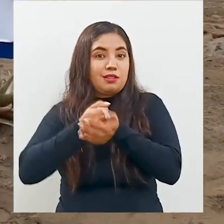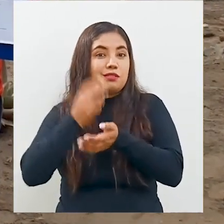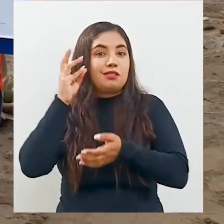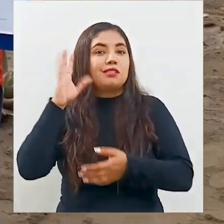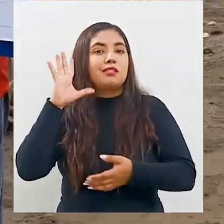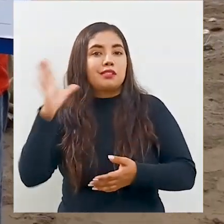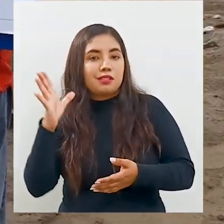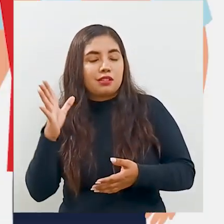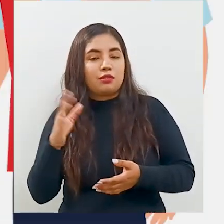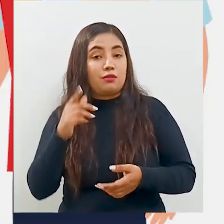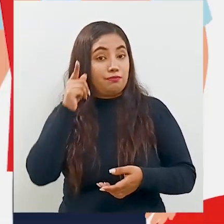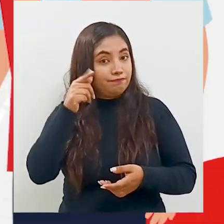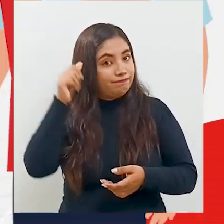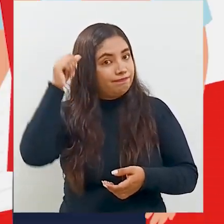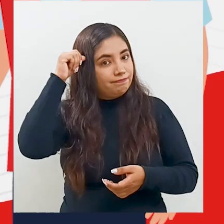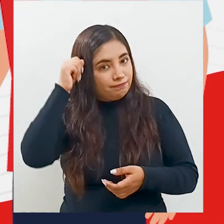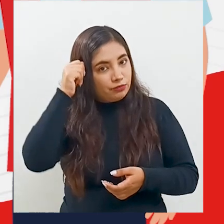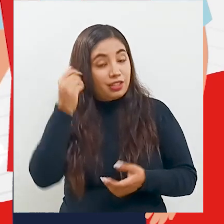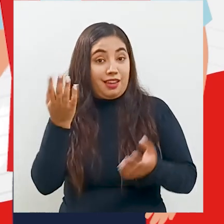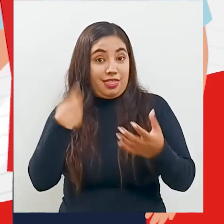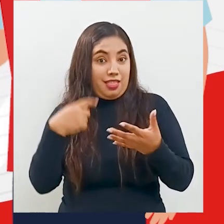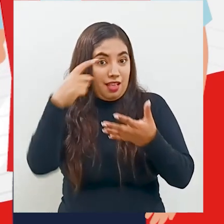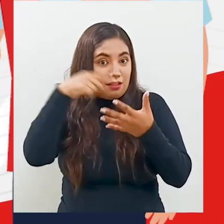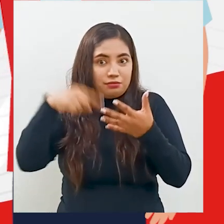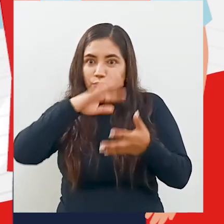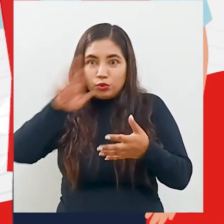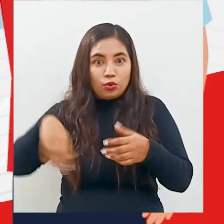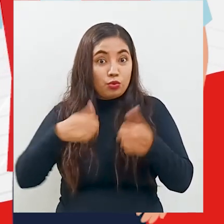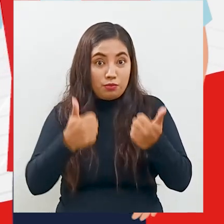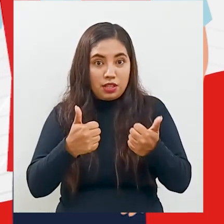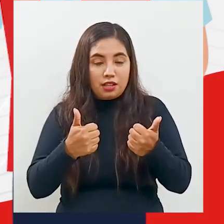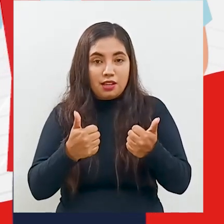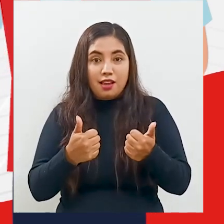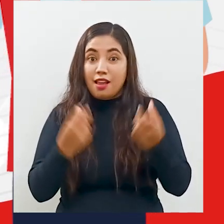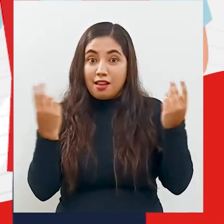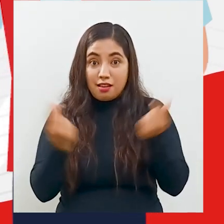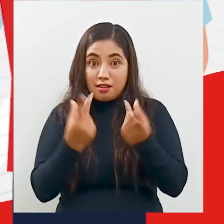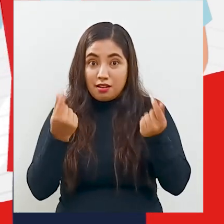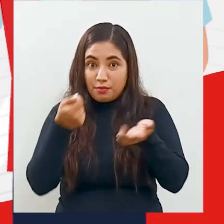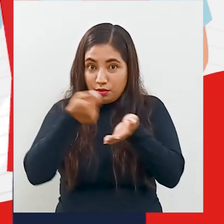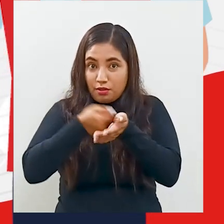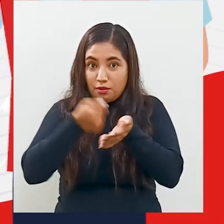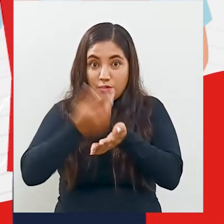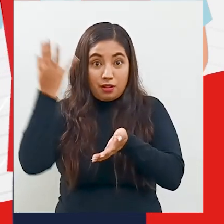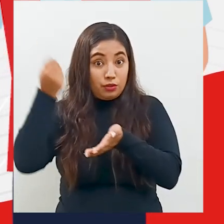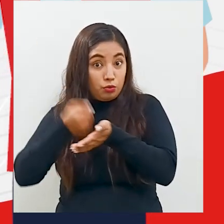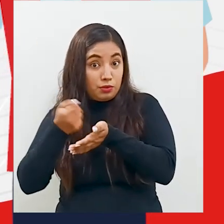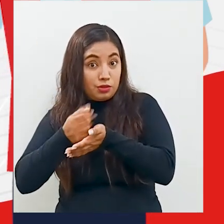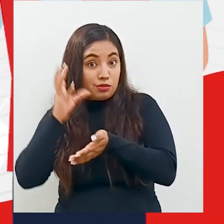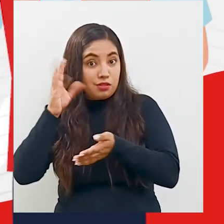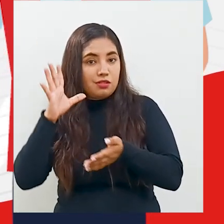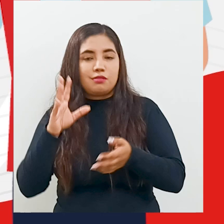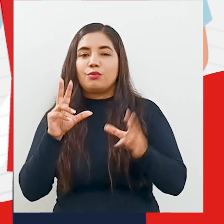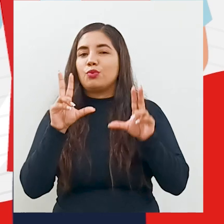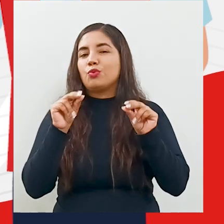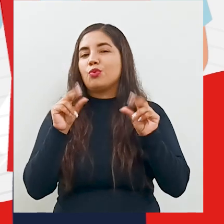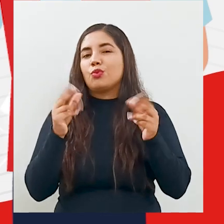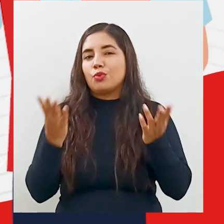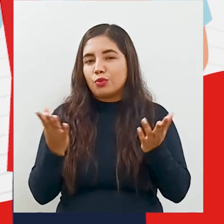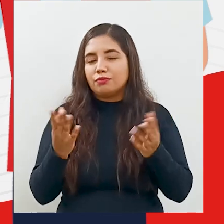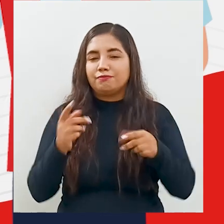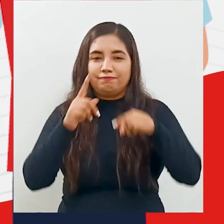pensión 65. Ten en cuenta que el cumplimiento de los requisitos no significa que la afiliación a pensión 65 será